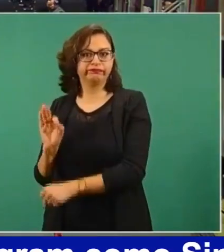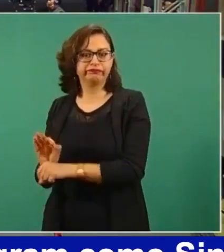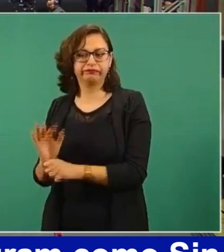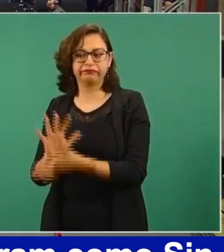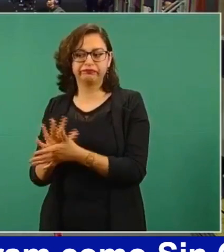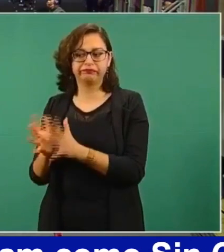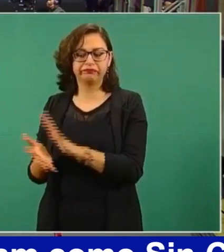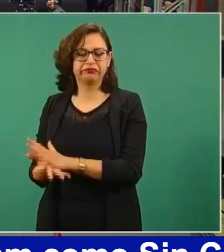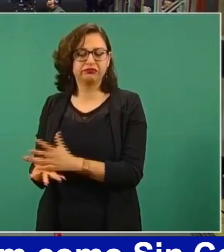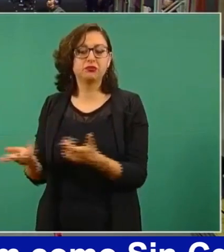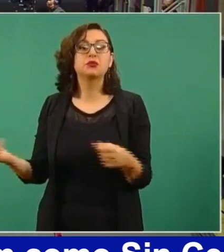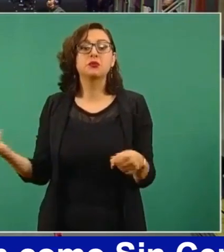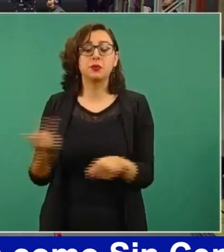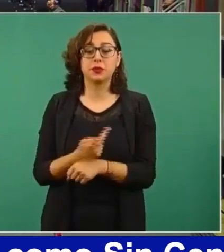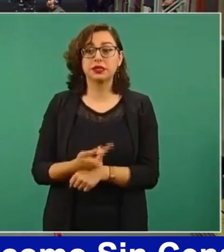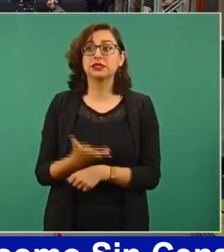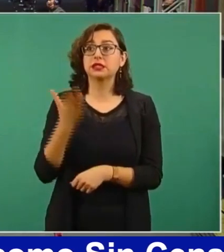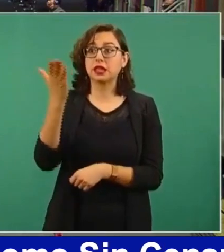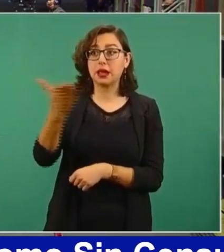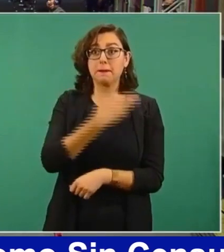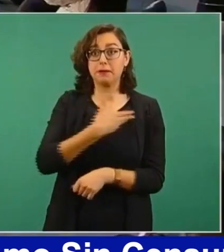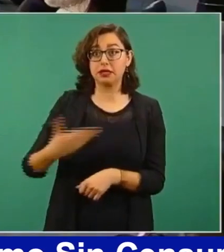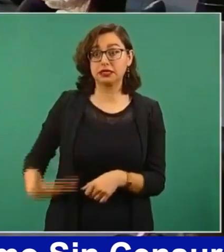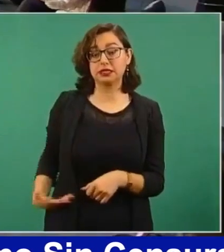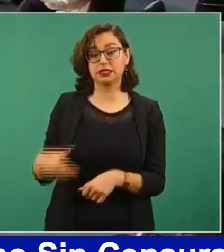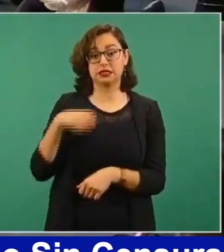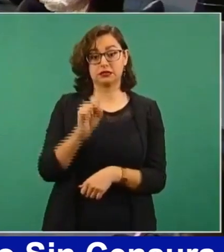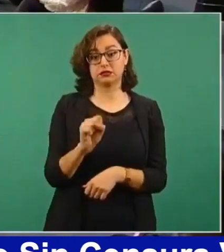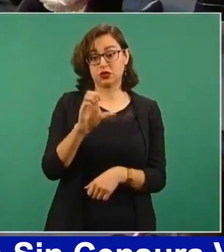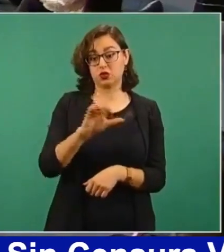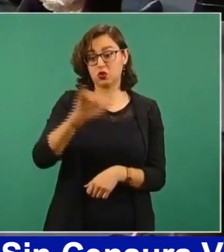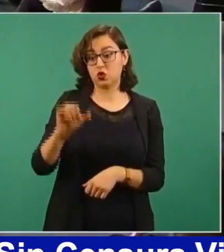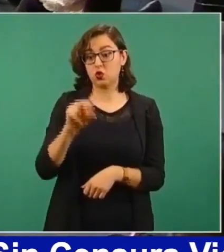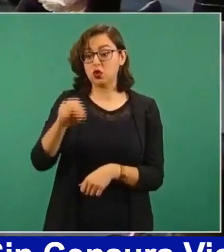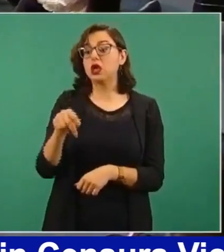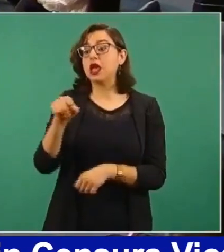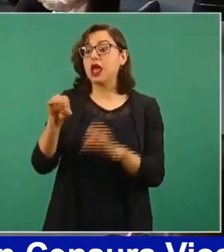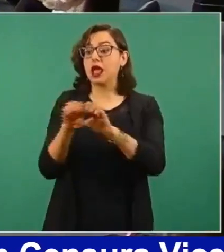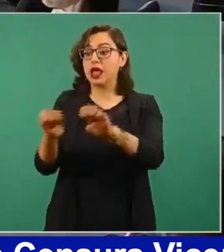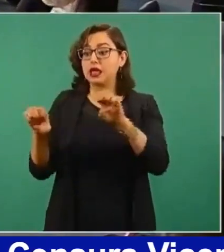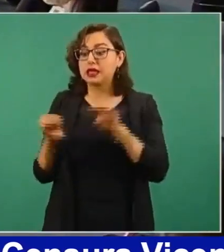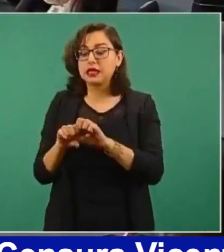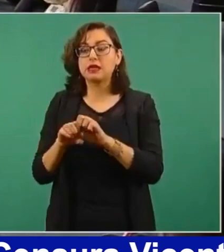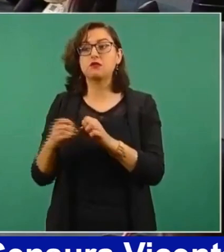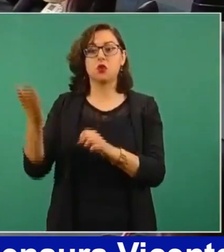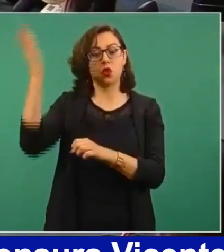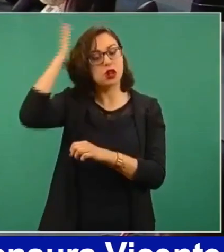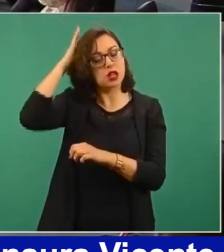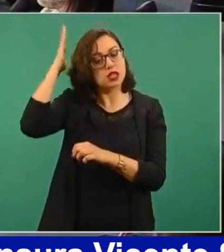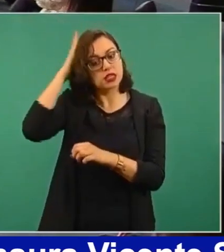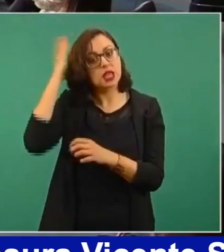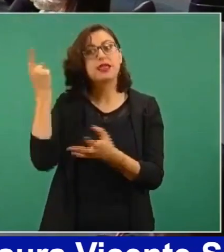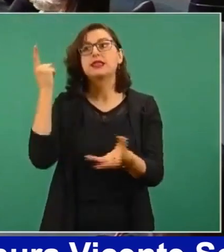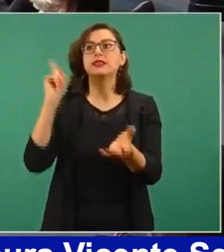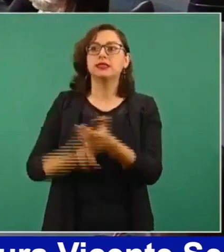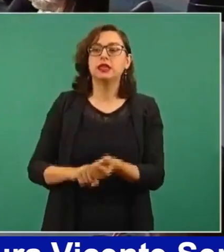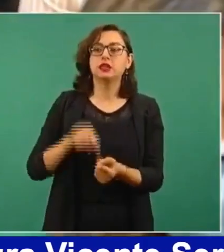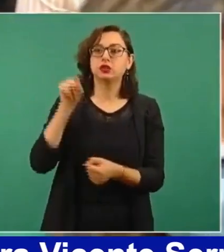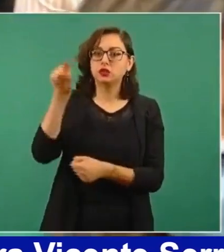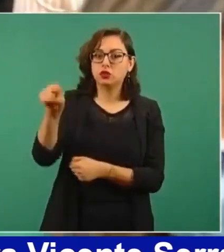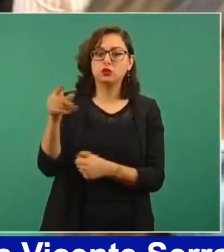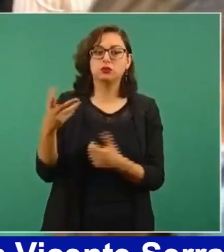ministro presidente, con su equipo jurídico, tal vez con algunos miembros o líderes de las